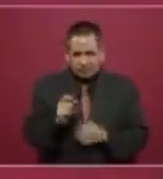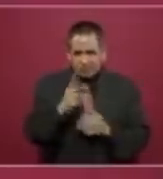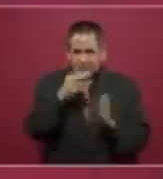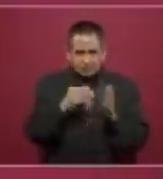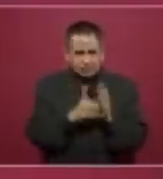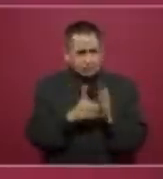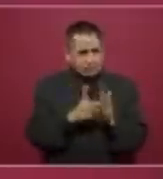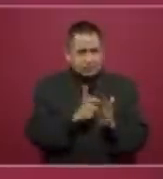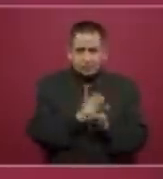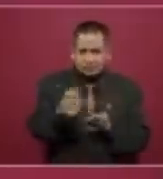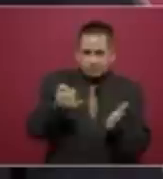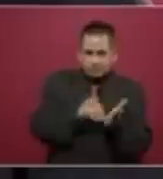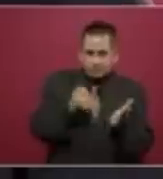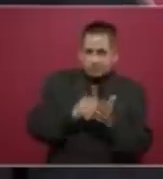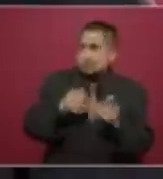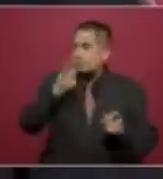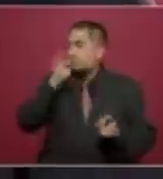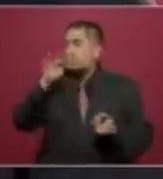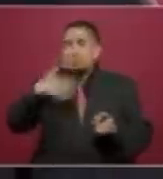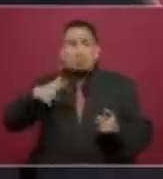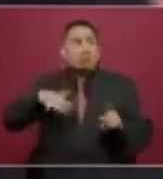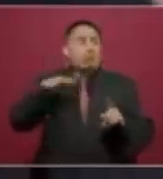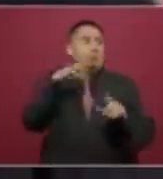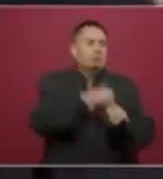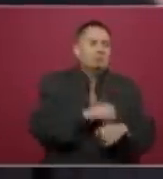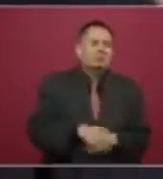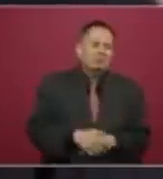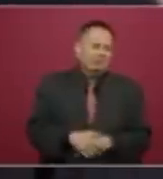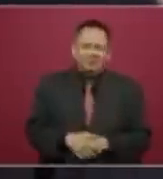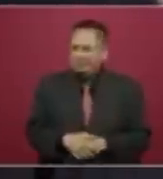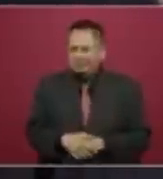24,000 pesos de impuesto? Todo eso está